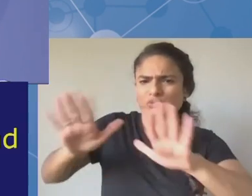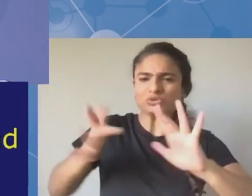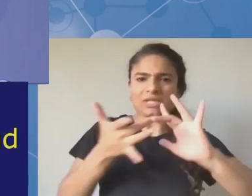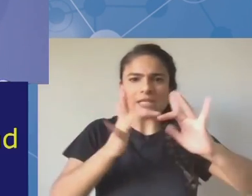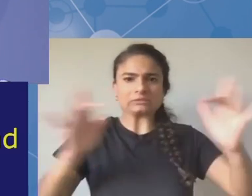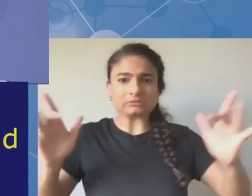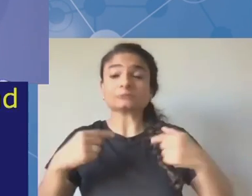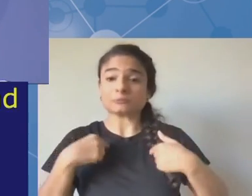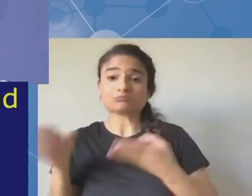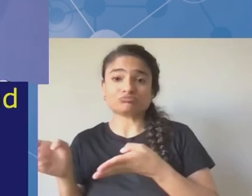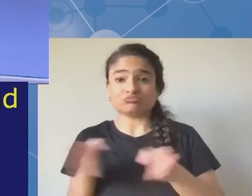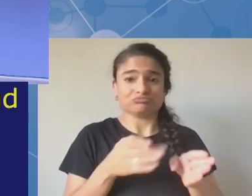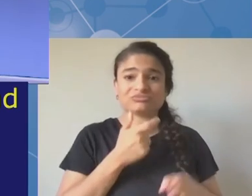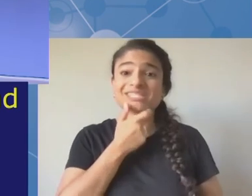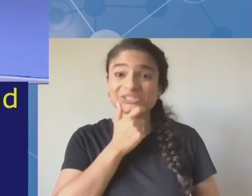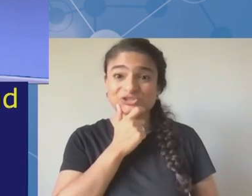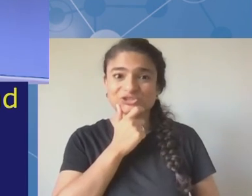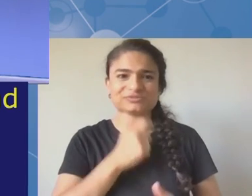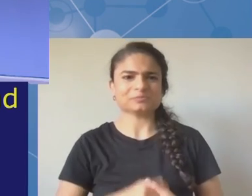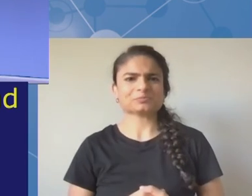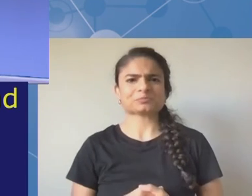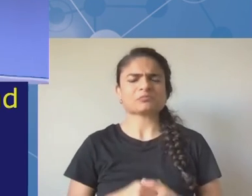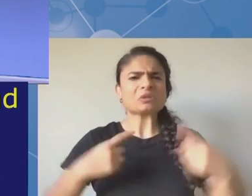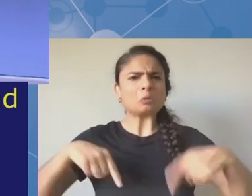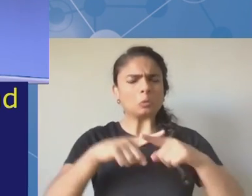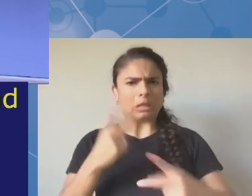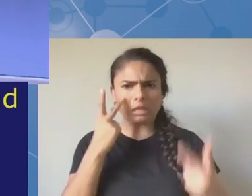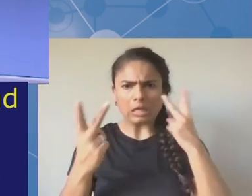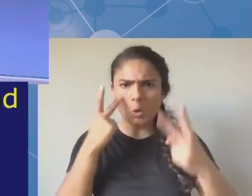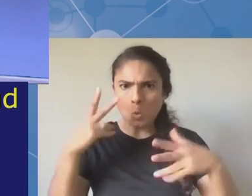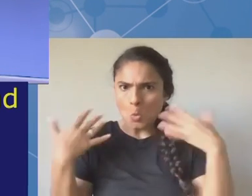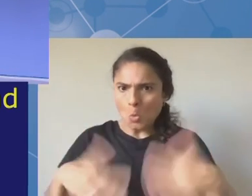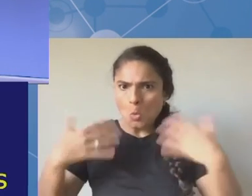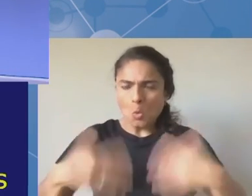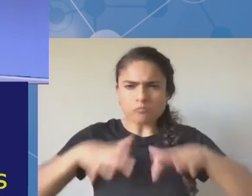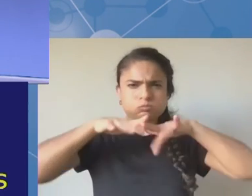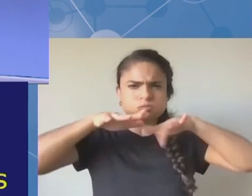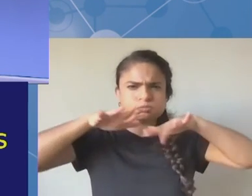Muchas sesiones en las que participamos han sido muy diversas